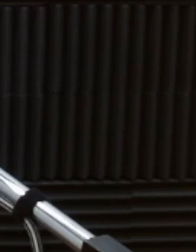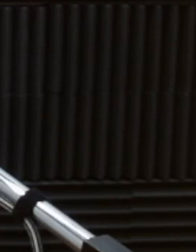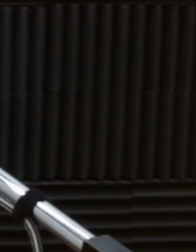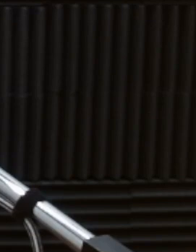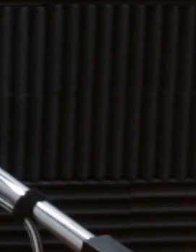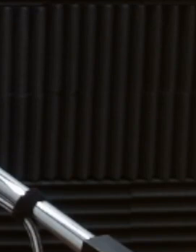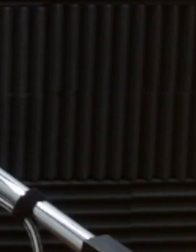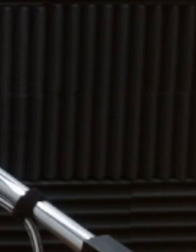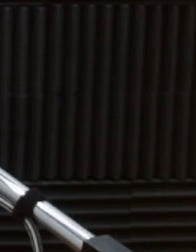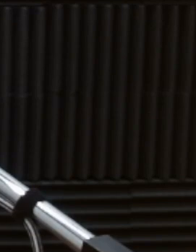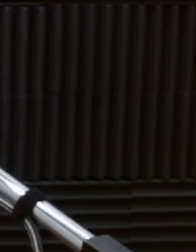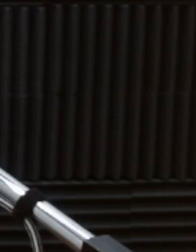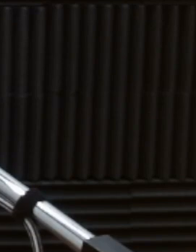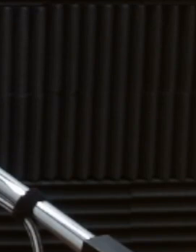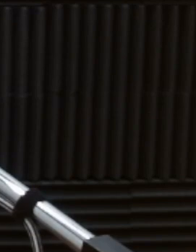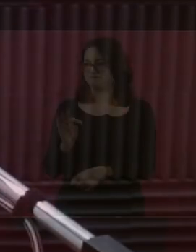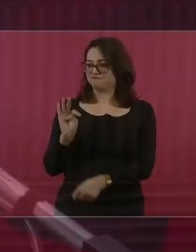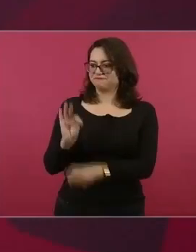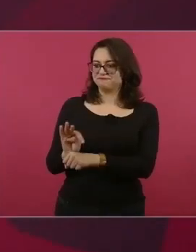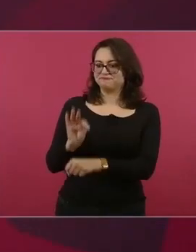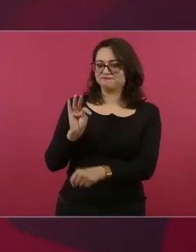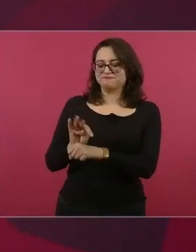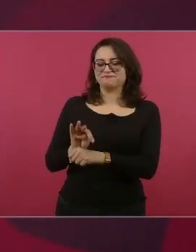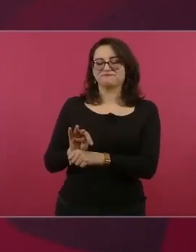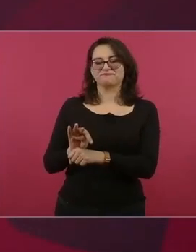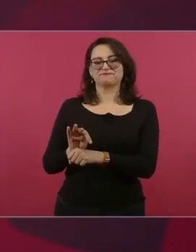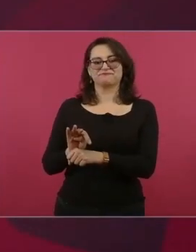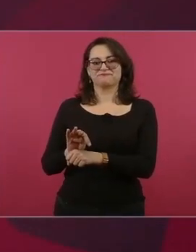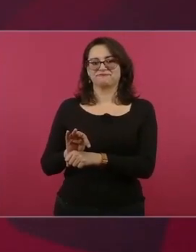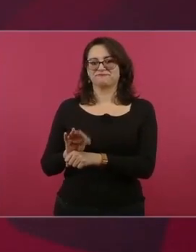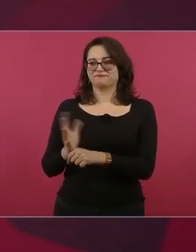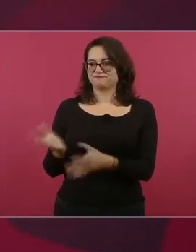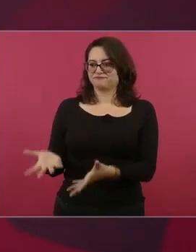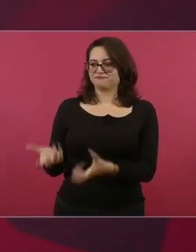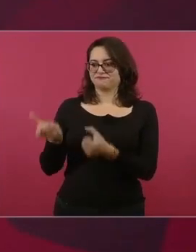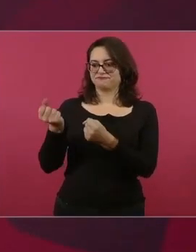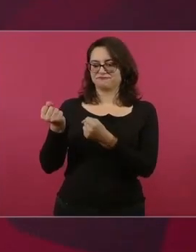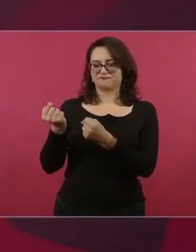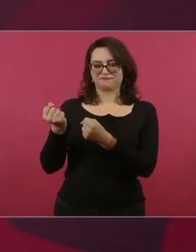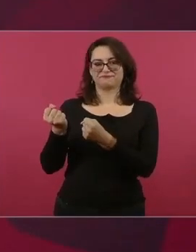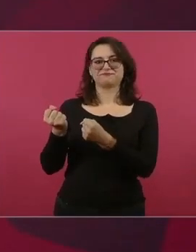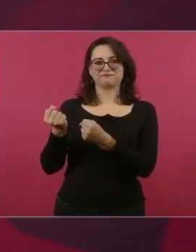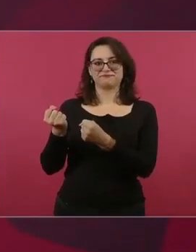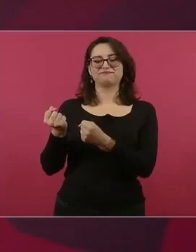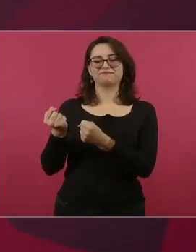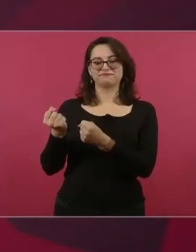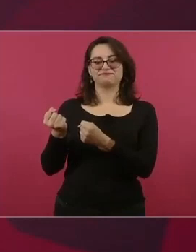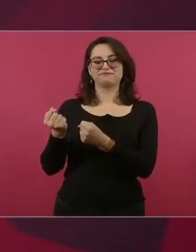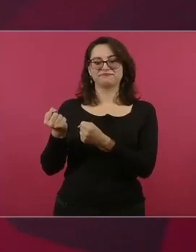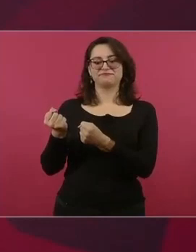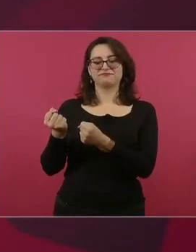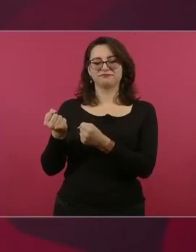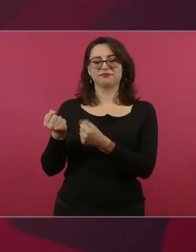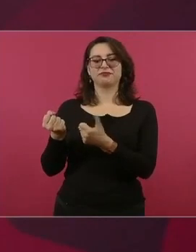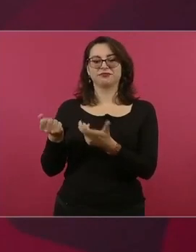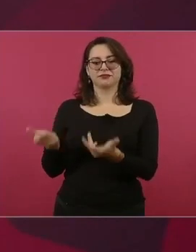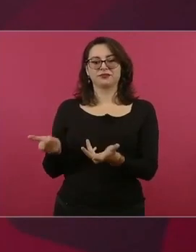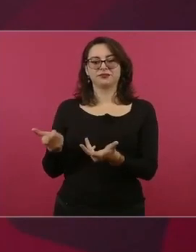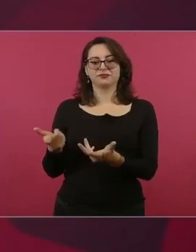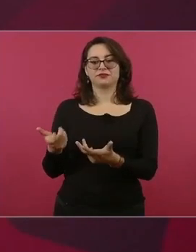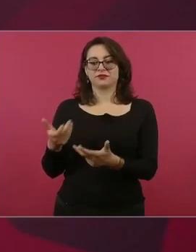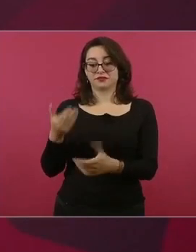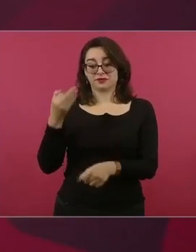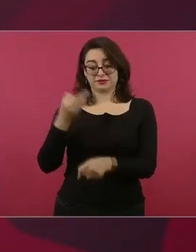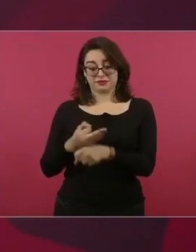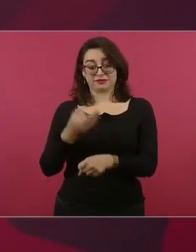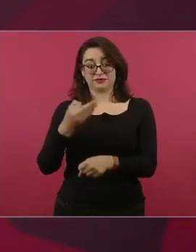Andrés Manuel López Obrador eso es lo que está convirtiendo a